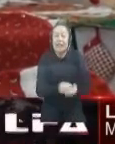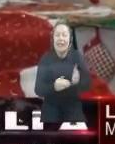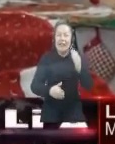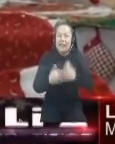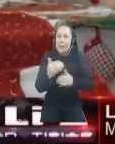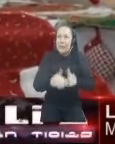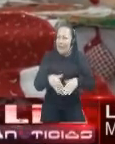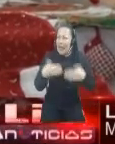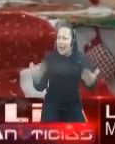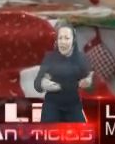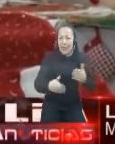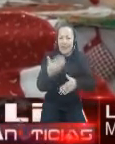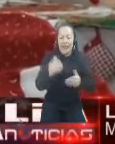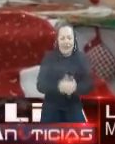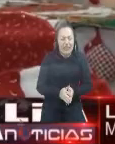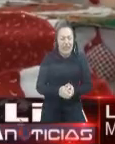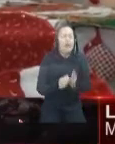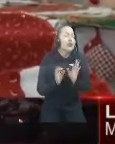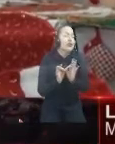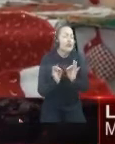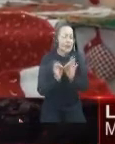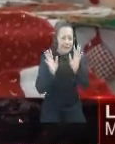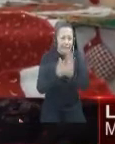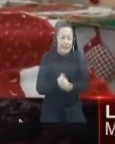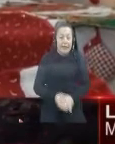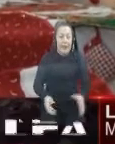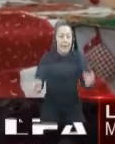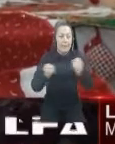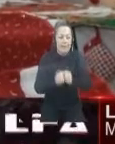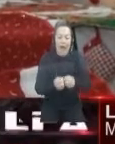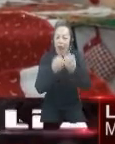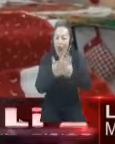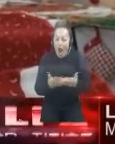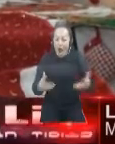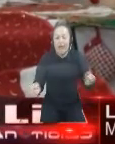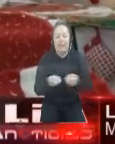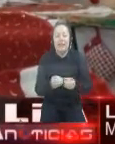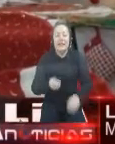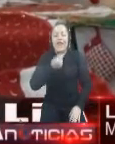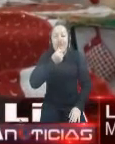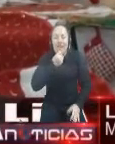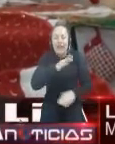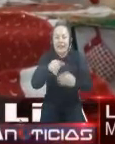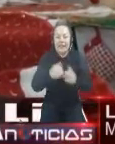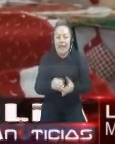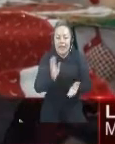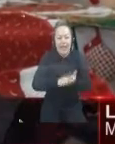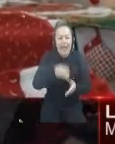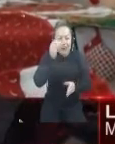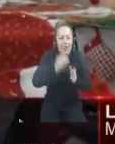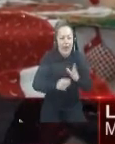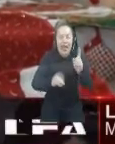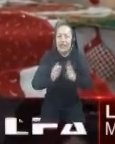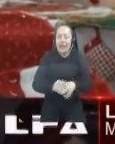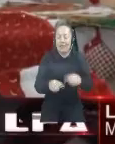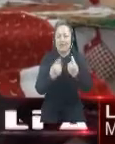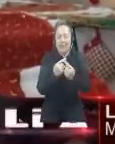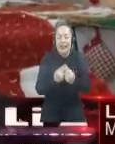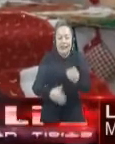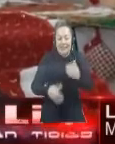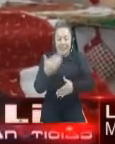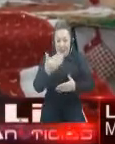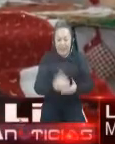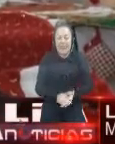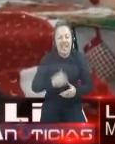empezaron por lo esencial, con las cosas más fáciles, que es aprender a colchar desde el comienzo.